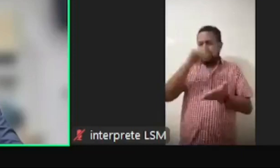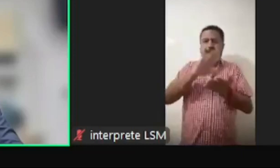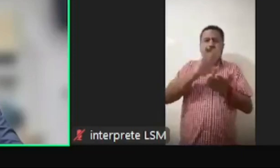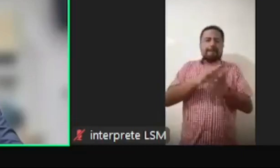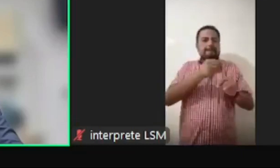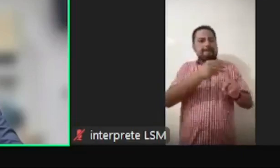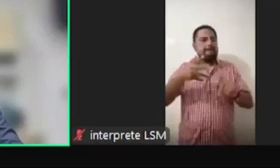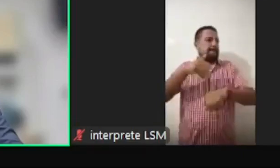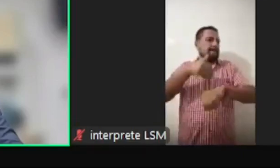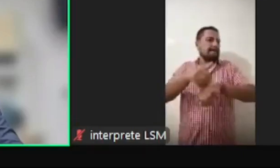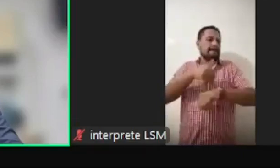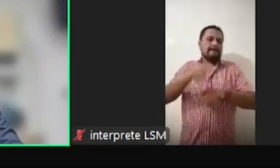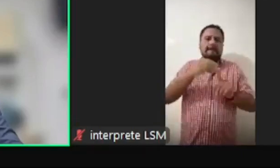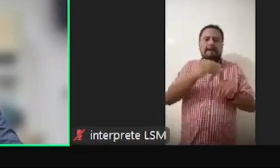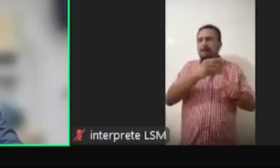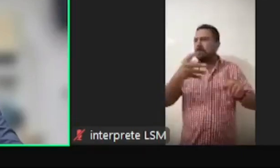diagonal